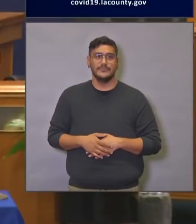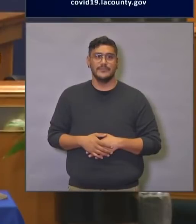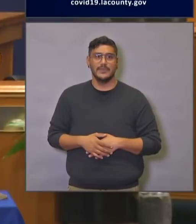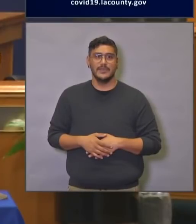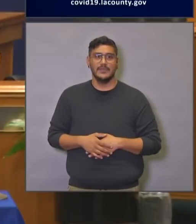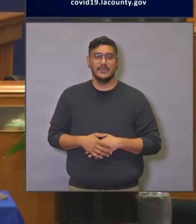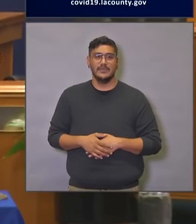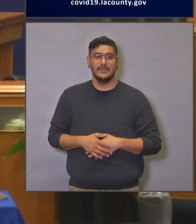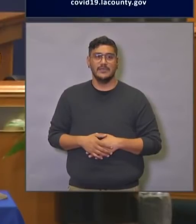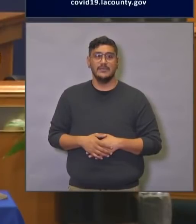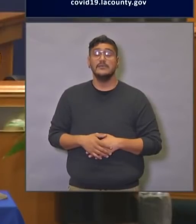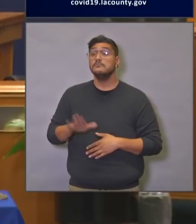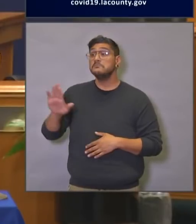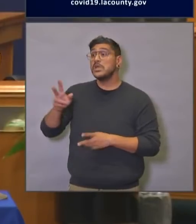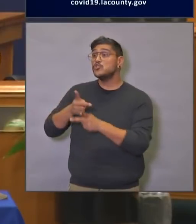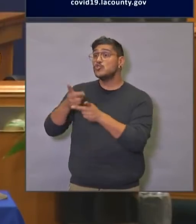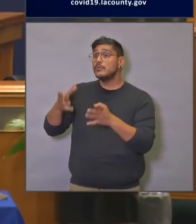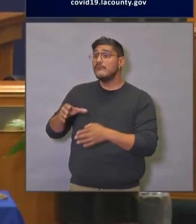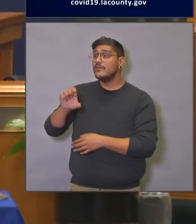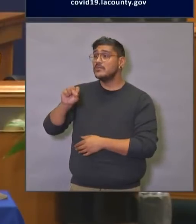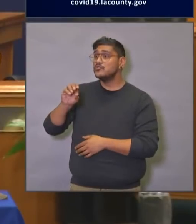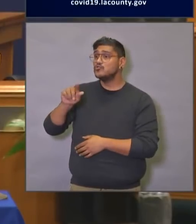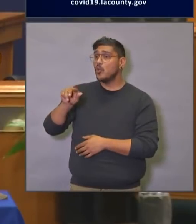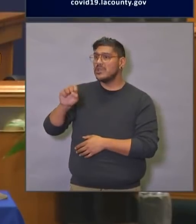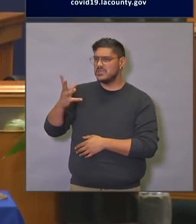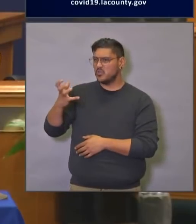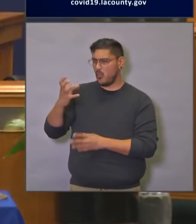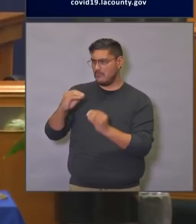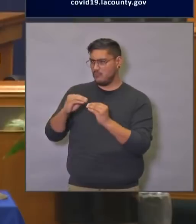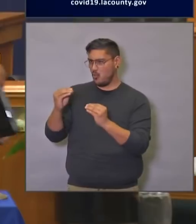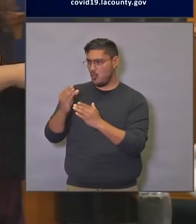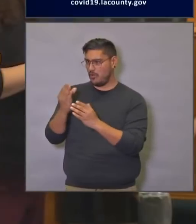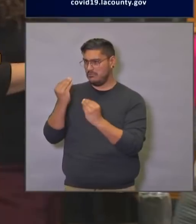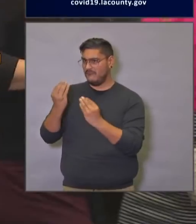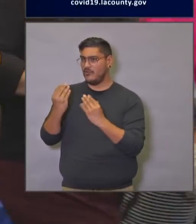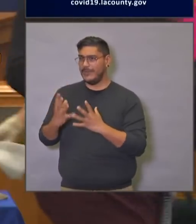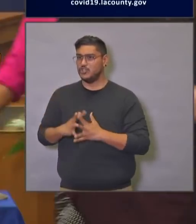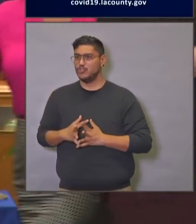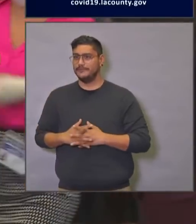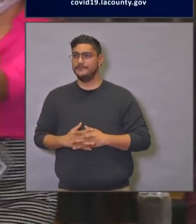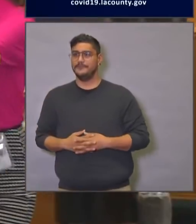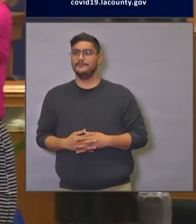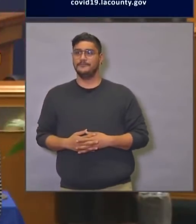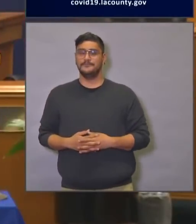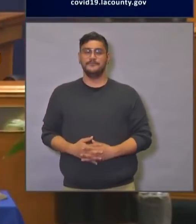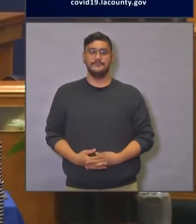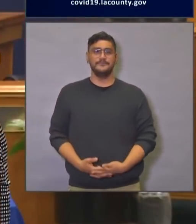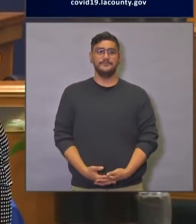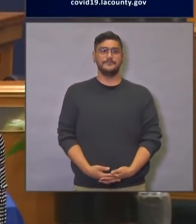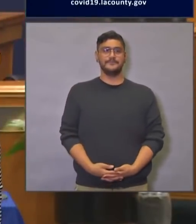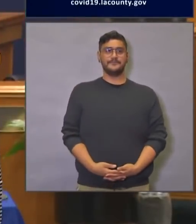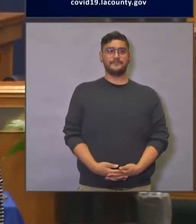Ajá. La supervisora Solis quiere compartir más información. Gracias.